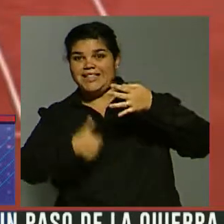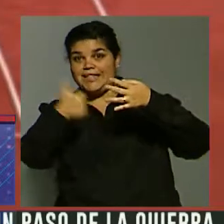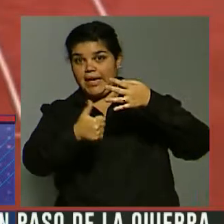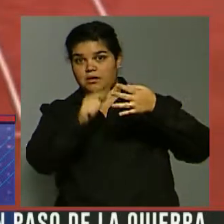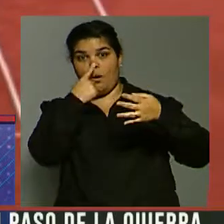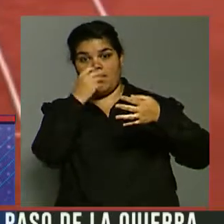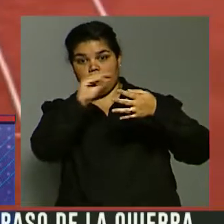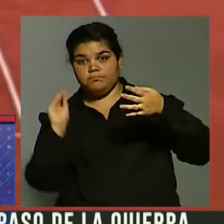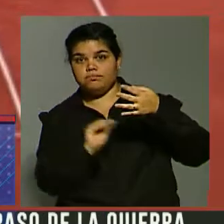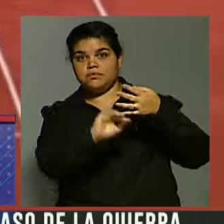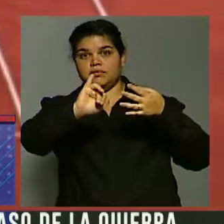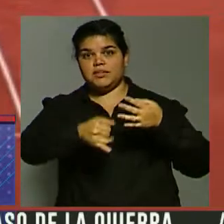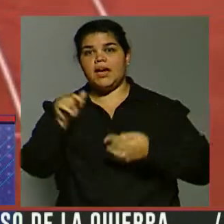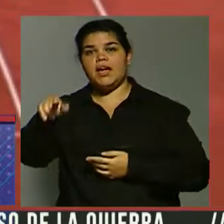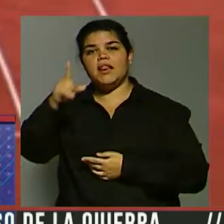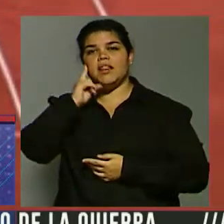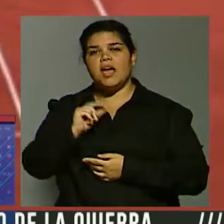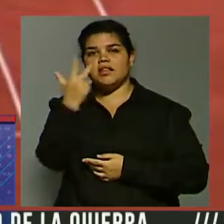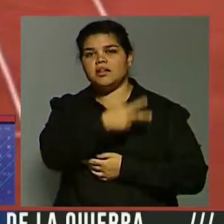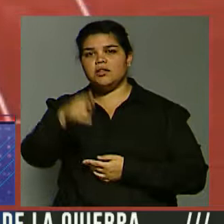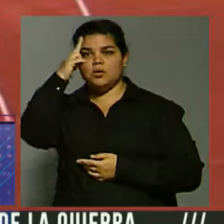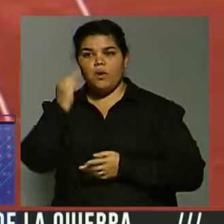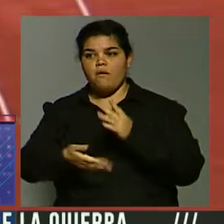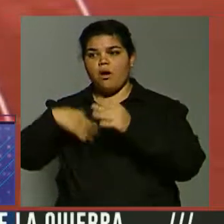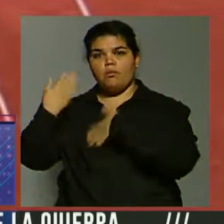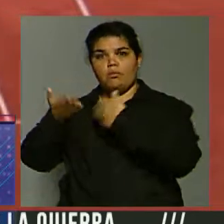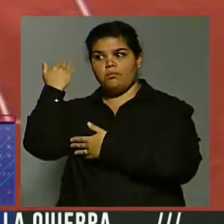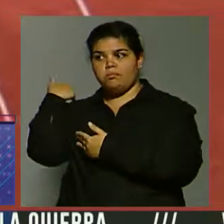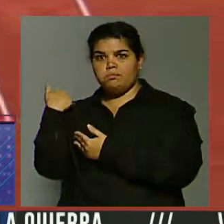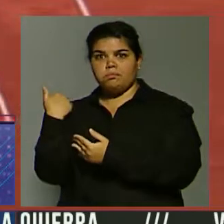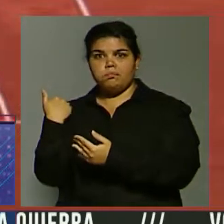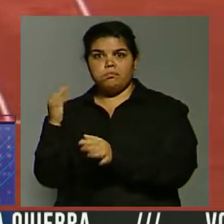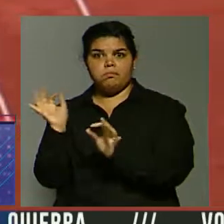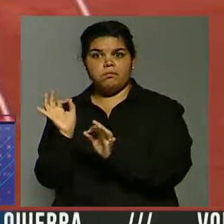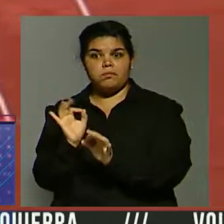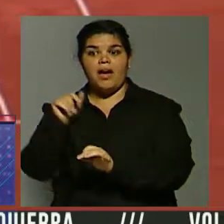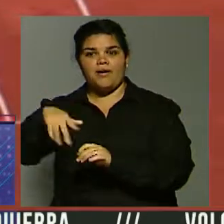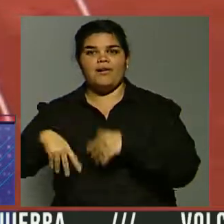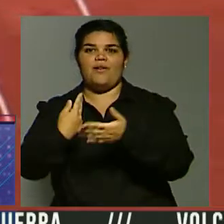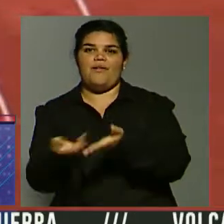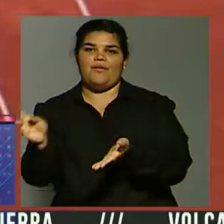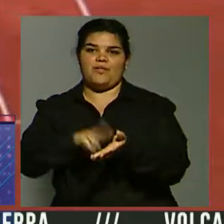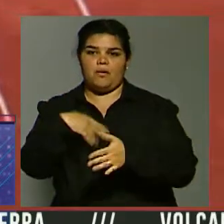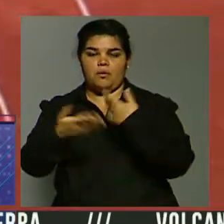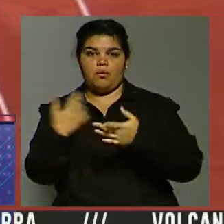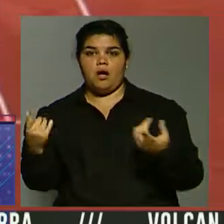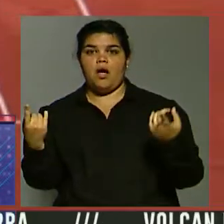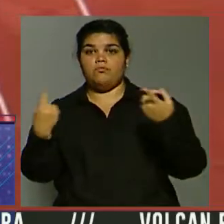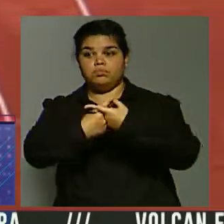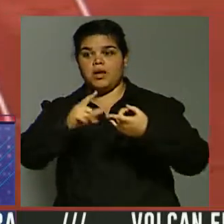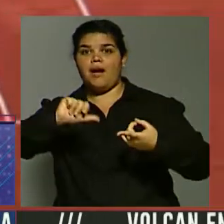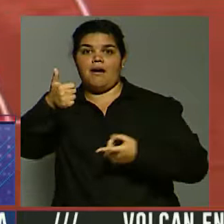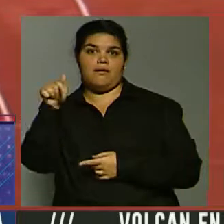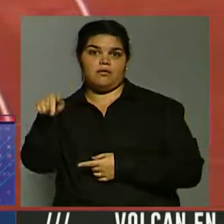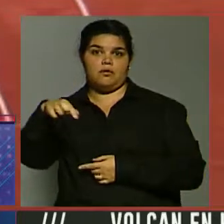39 días sin jugar. Recordamos que su último partido fue por semifinales en el Master 1000 de Miami. Juan Martín del Potro, que terminó ganando este partido y